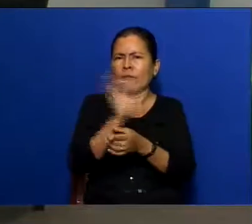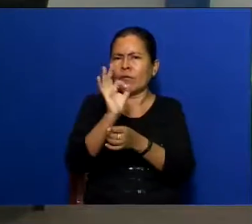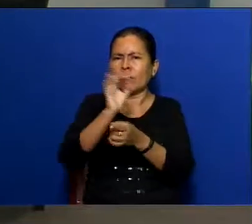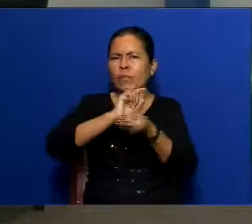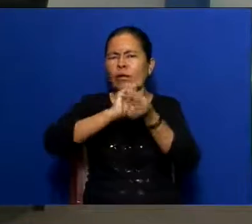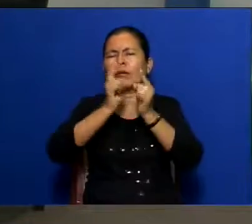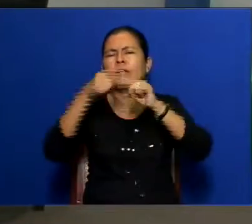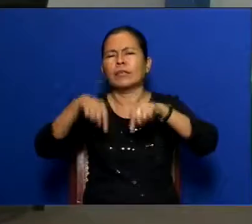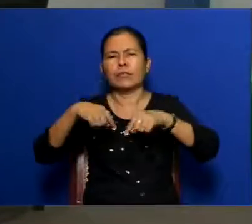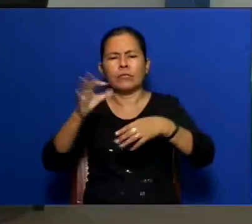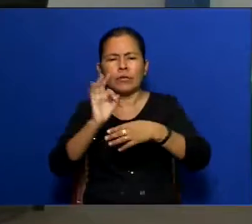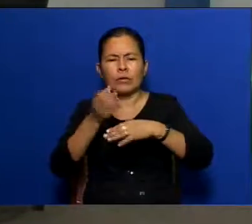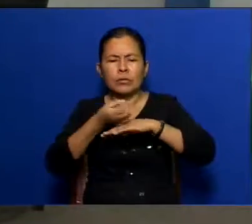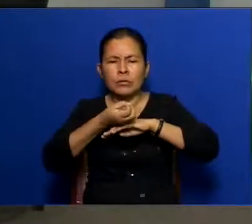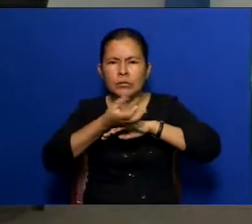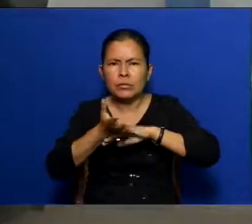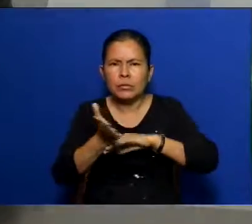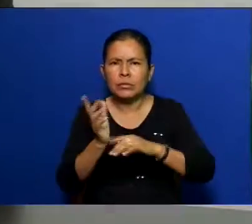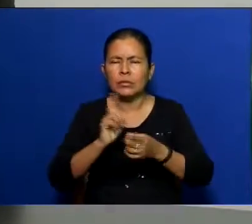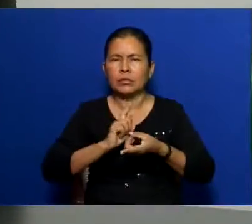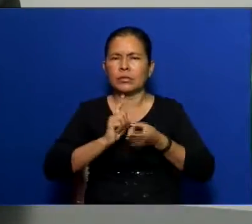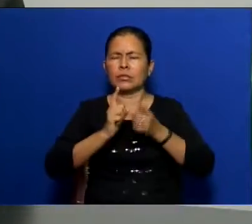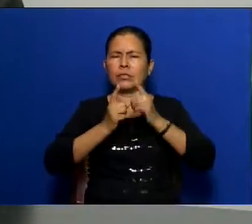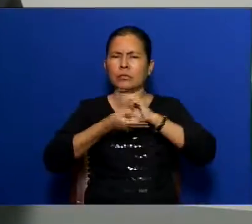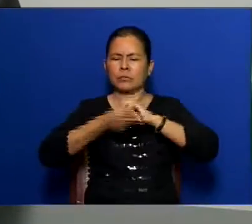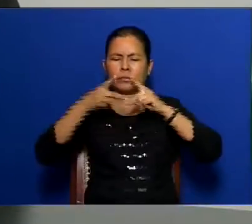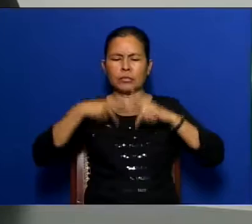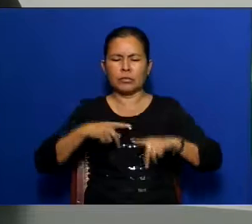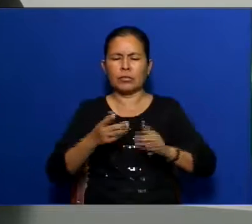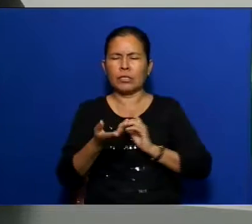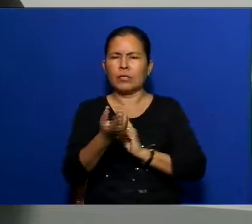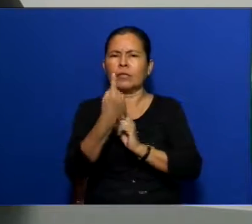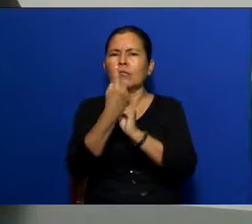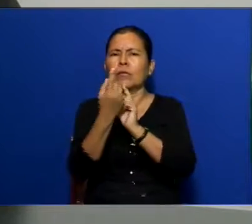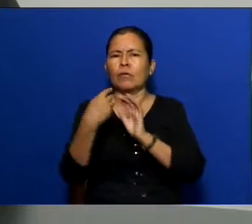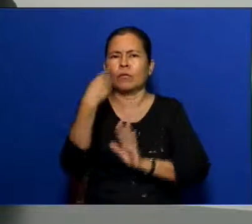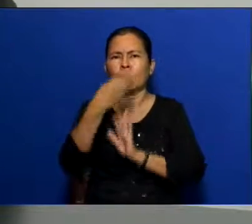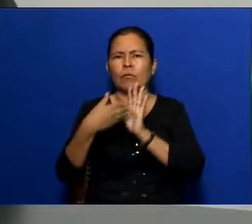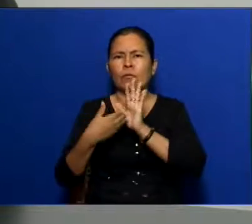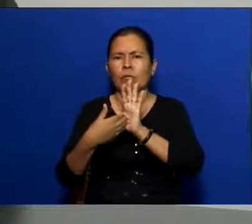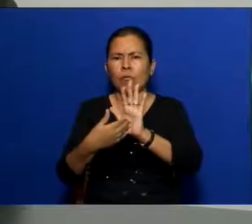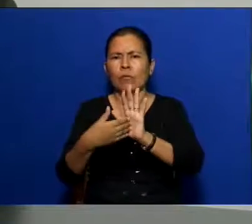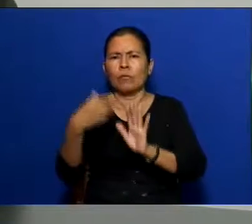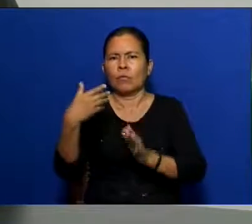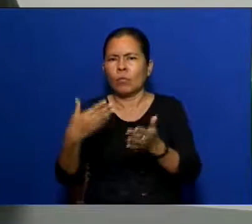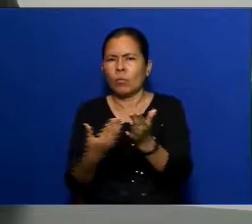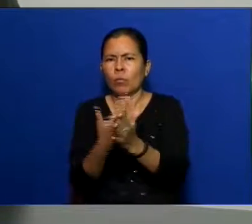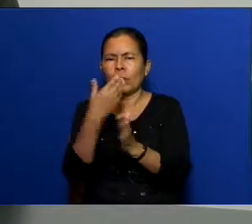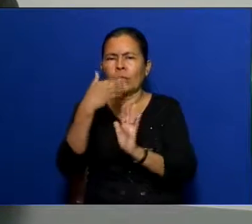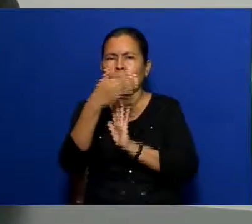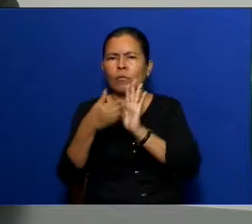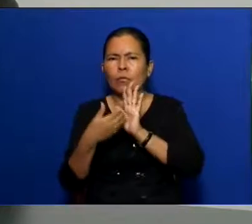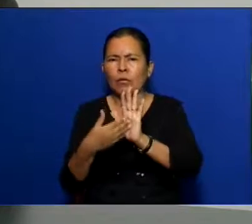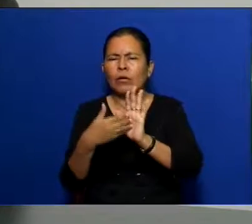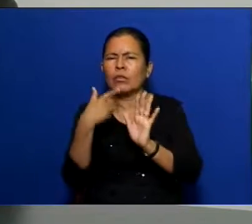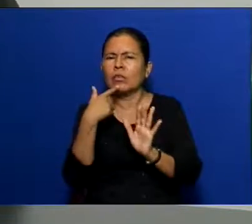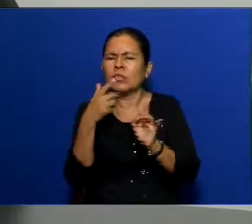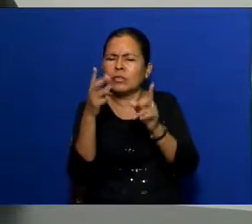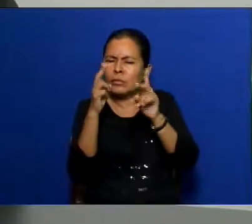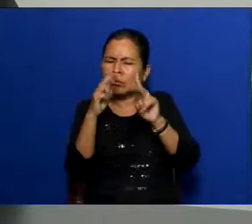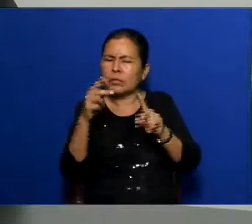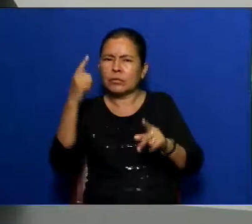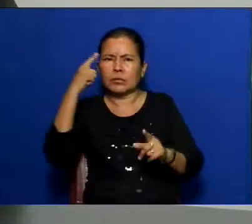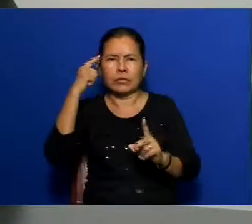lugar a que el Instituto de Medicina Legal propusiera un nuevo modelo de atención médico-legal integral a las víctimas